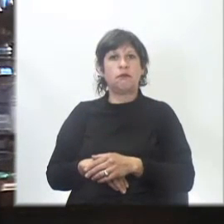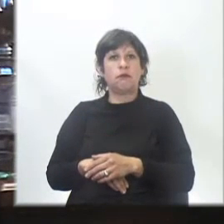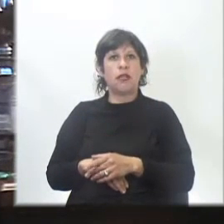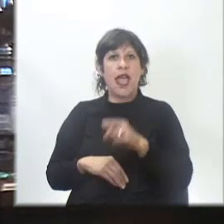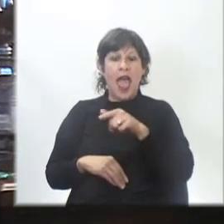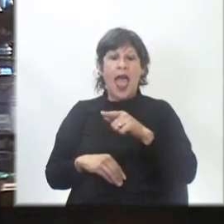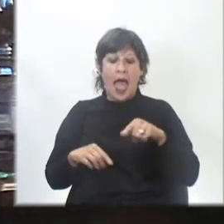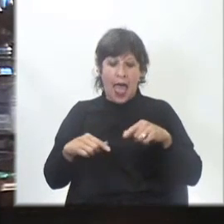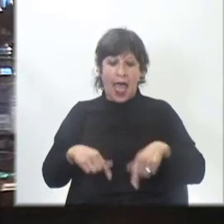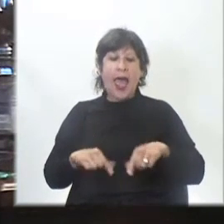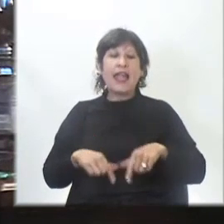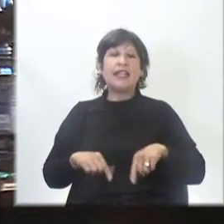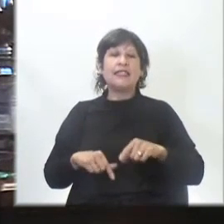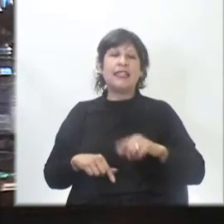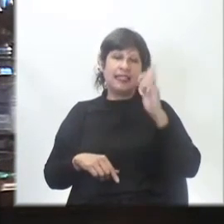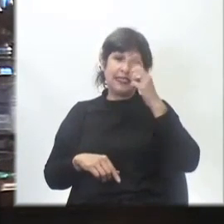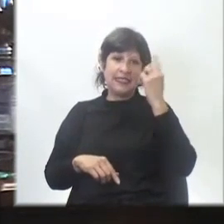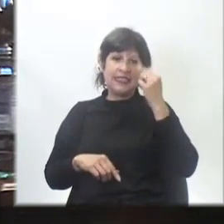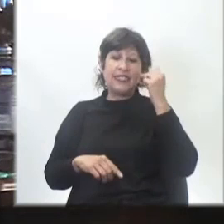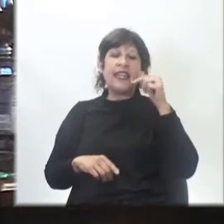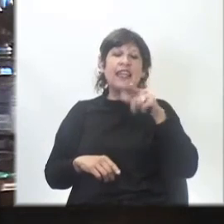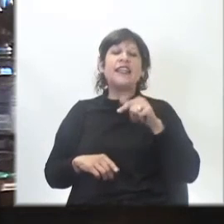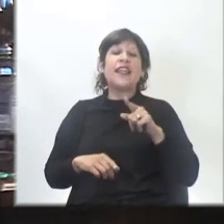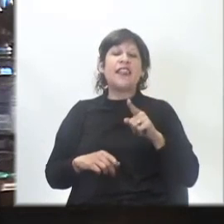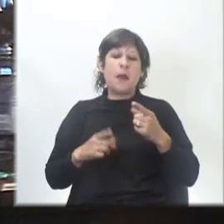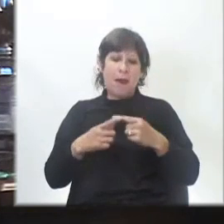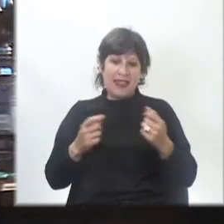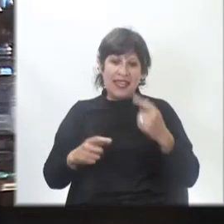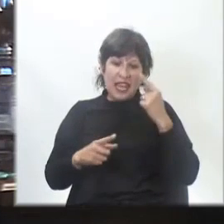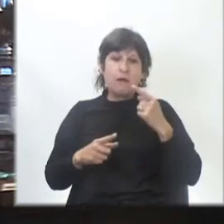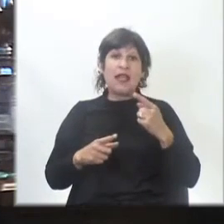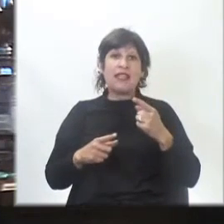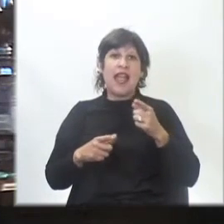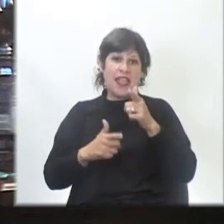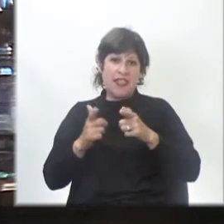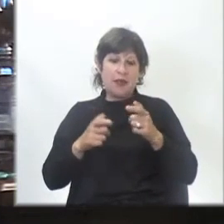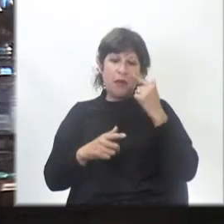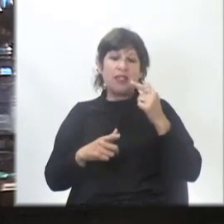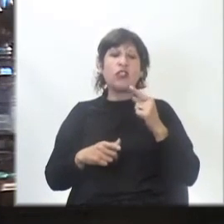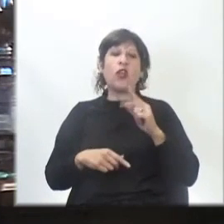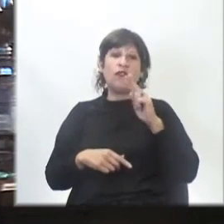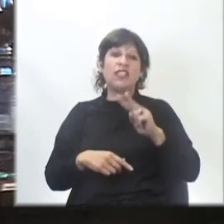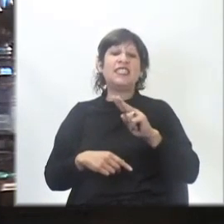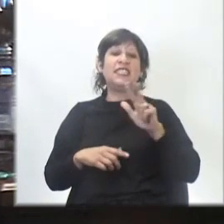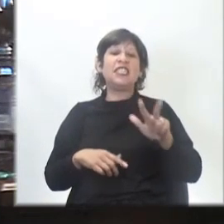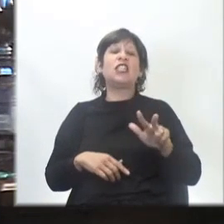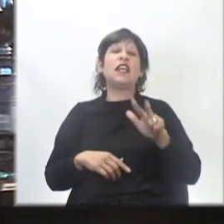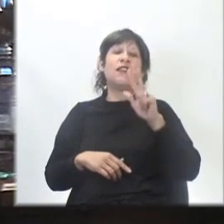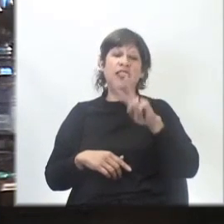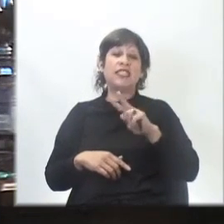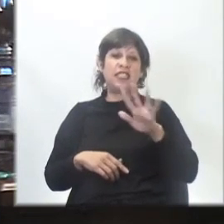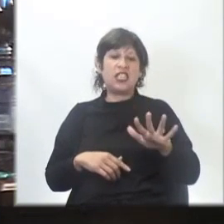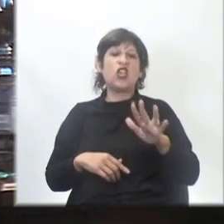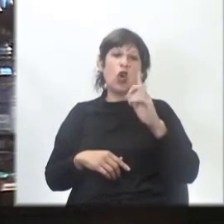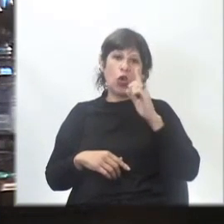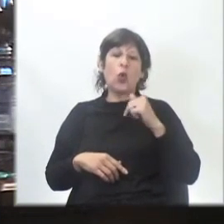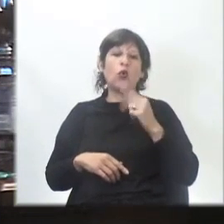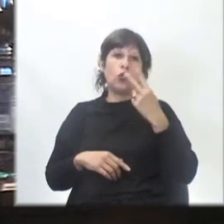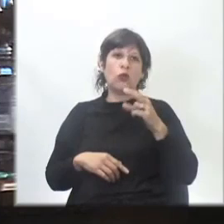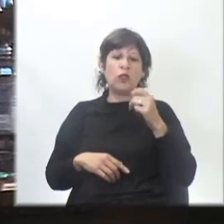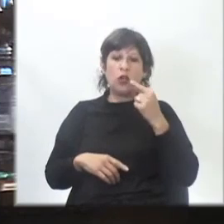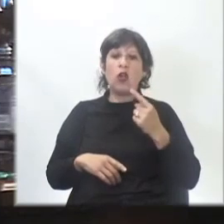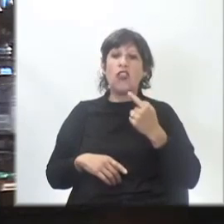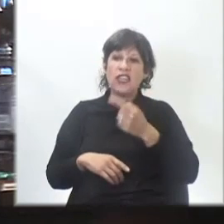Francisco Bustillo de la Dirección General de Armamento y Material, el 25 de junio del 2020, dice, como la oferta